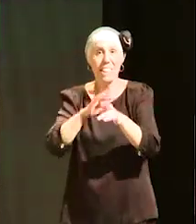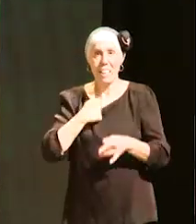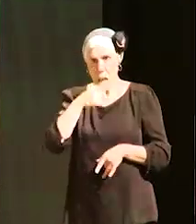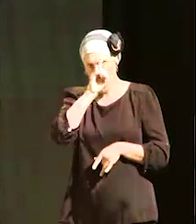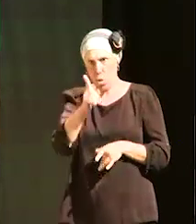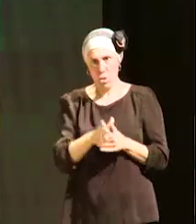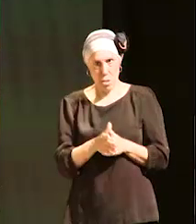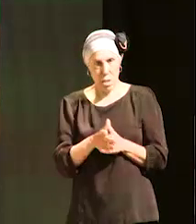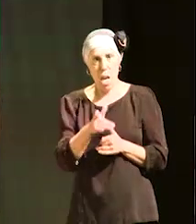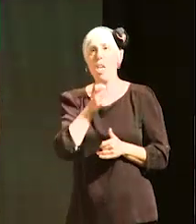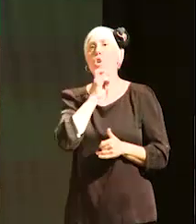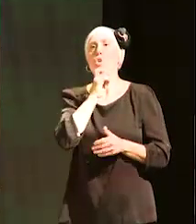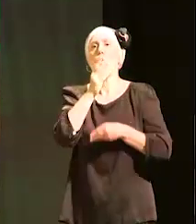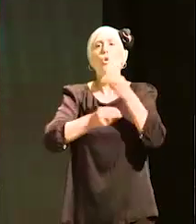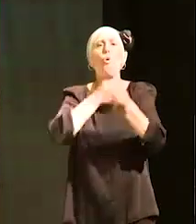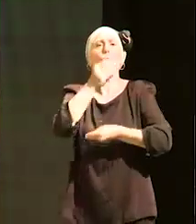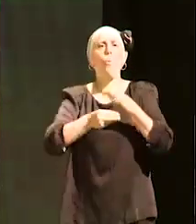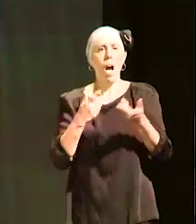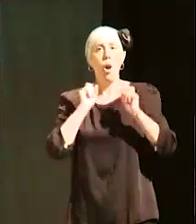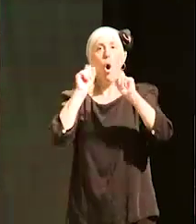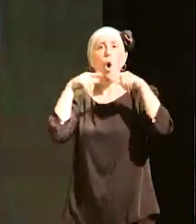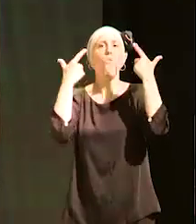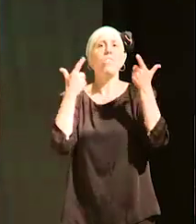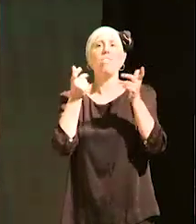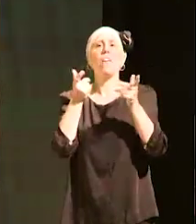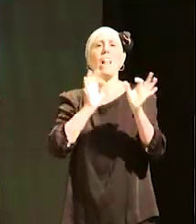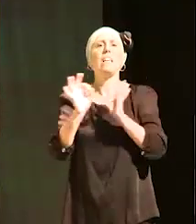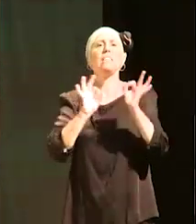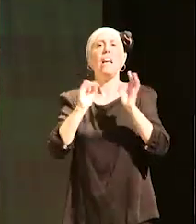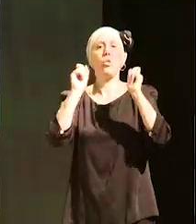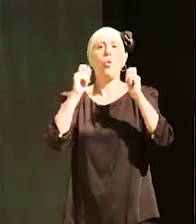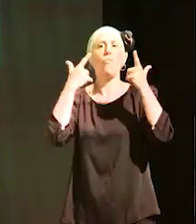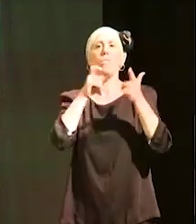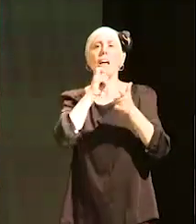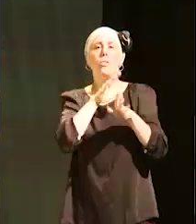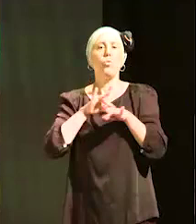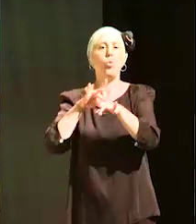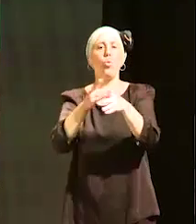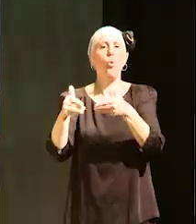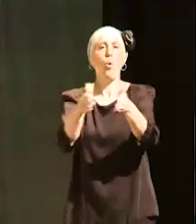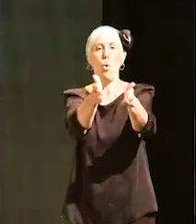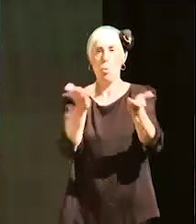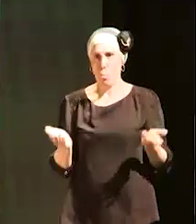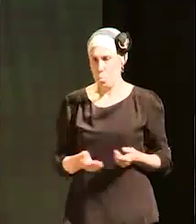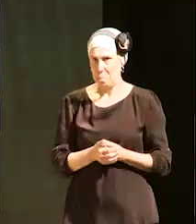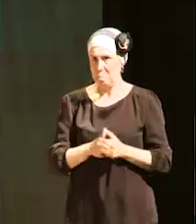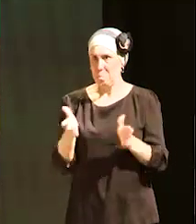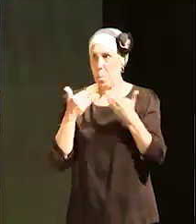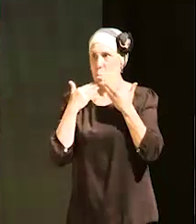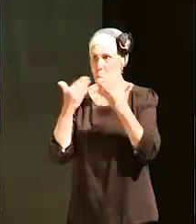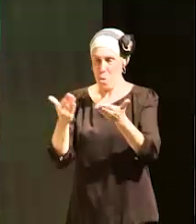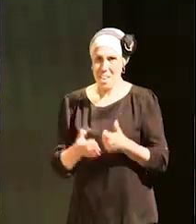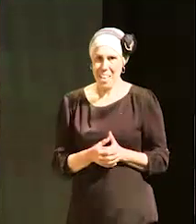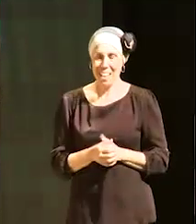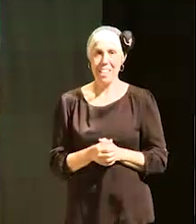que es en la parte formal de la gestión cultural de este país gracias bueno muchas gracias